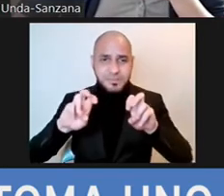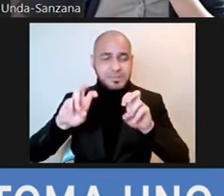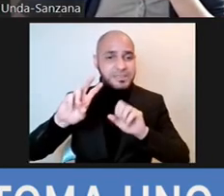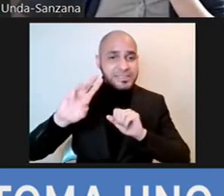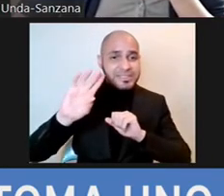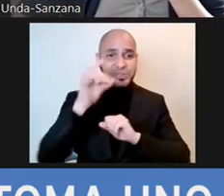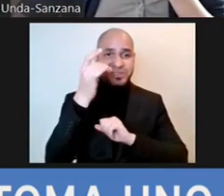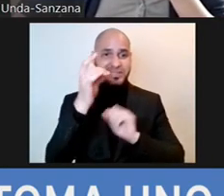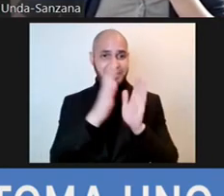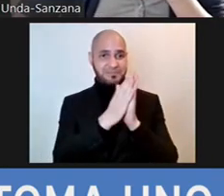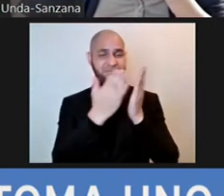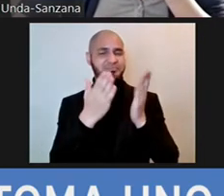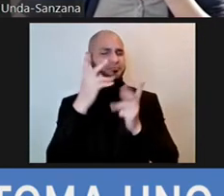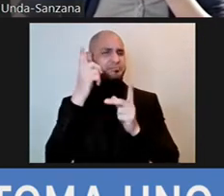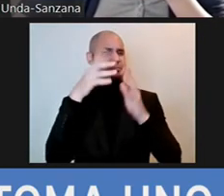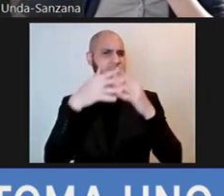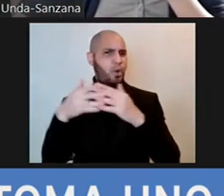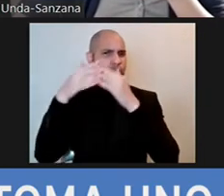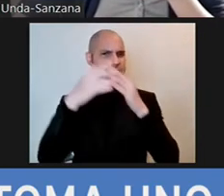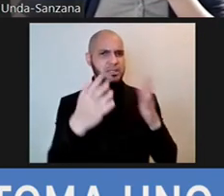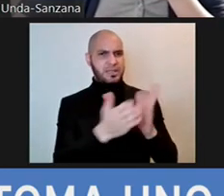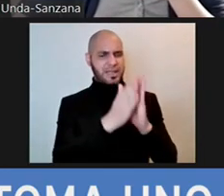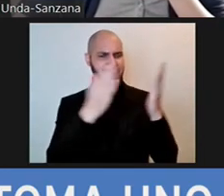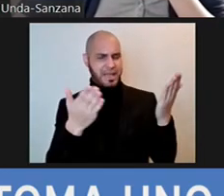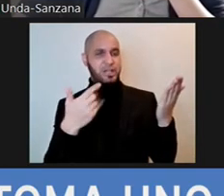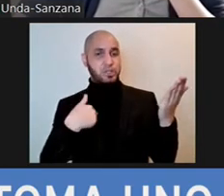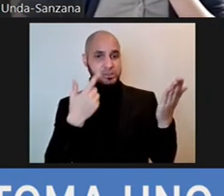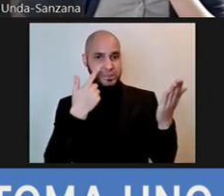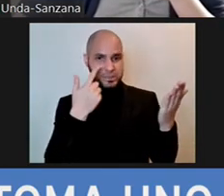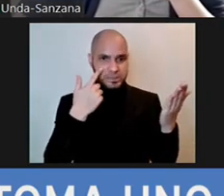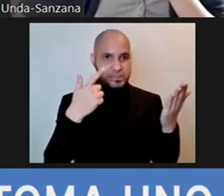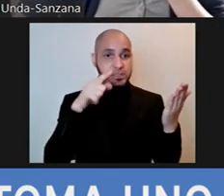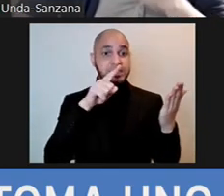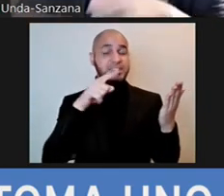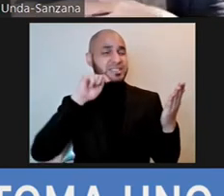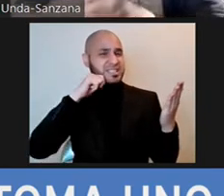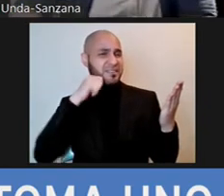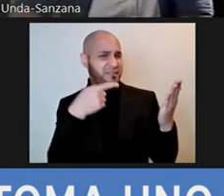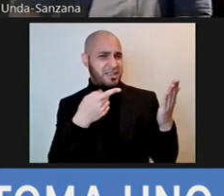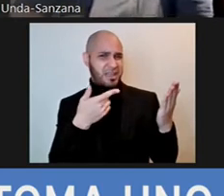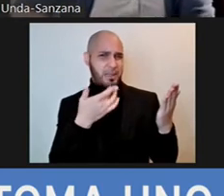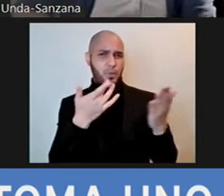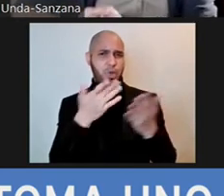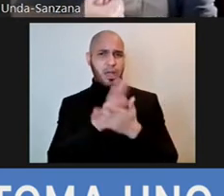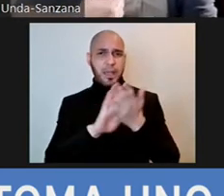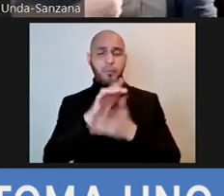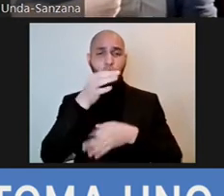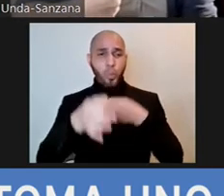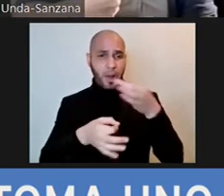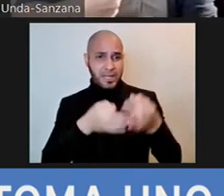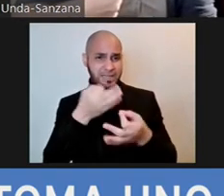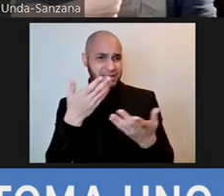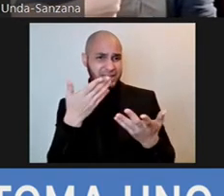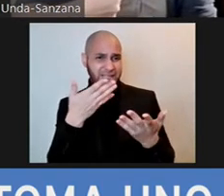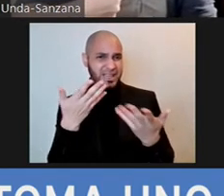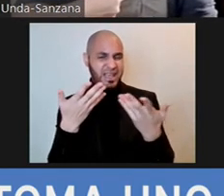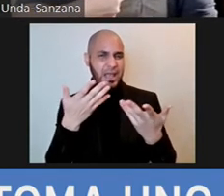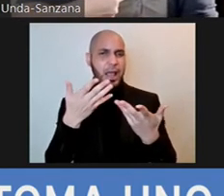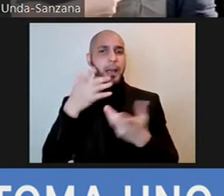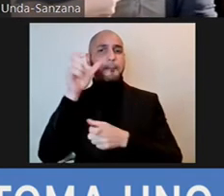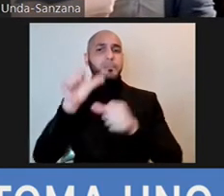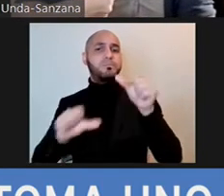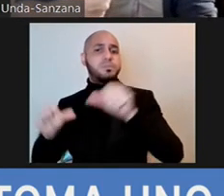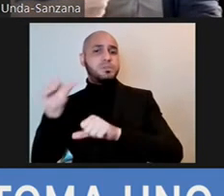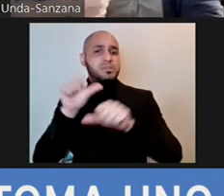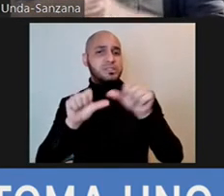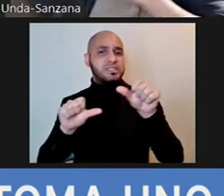encontré un diario estadounidense que me dio pistas de lo que en realidad esto era, en que ahí se cuenta que los